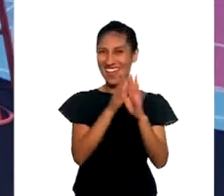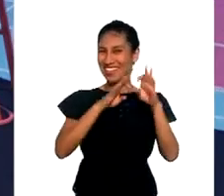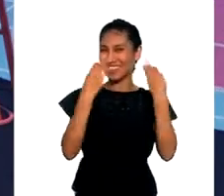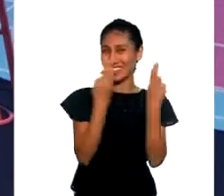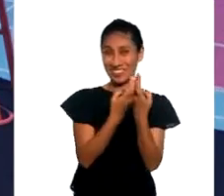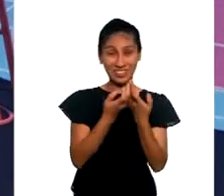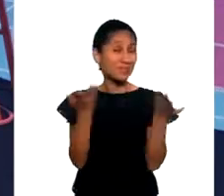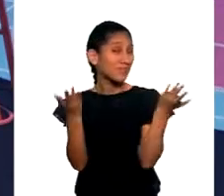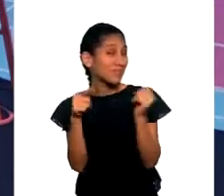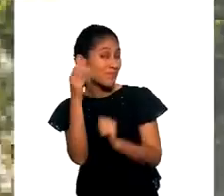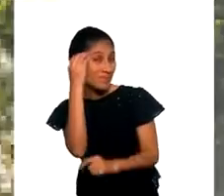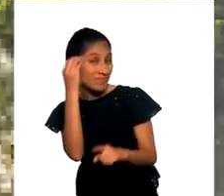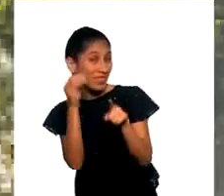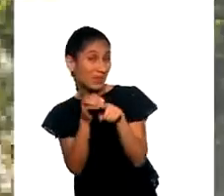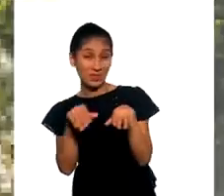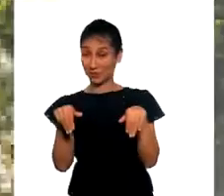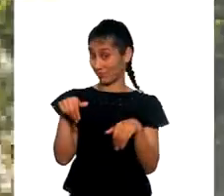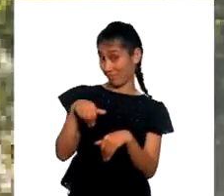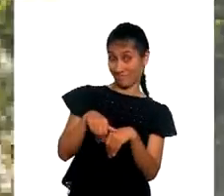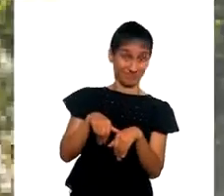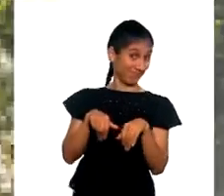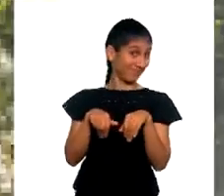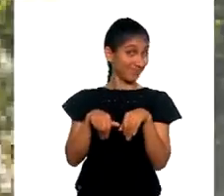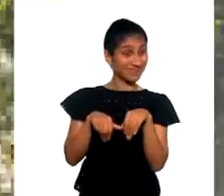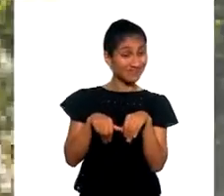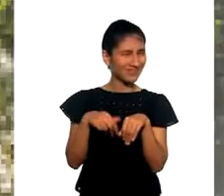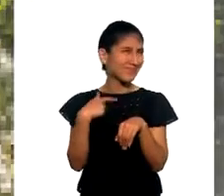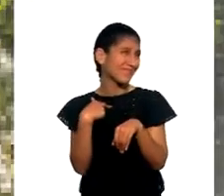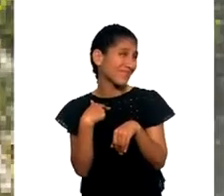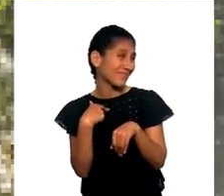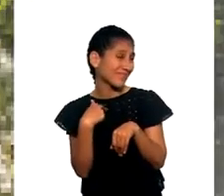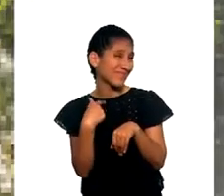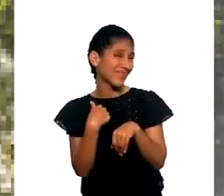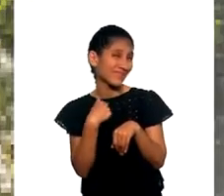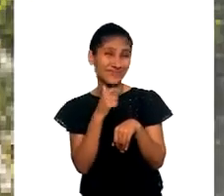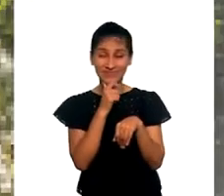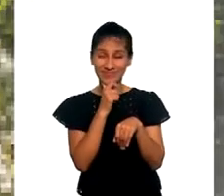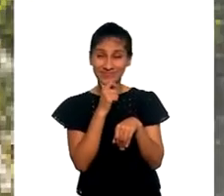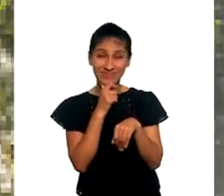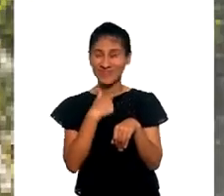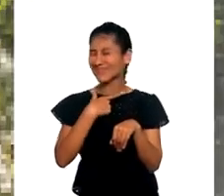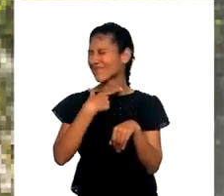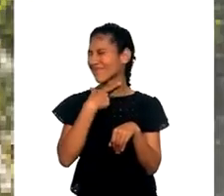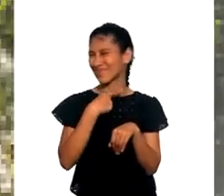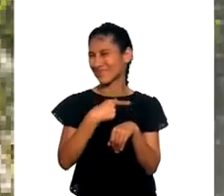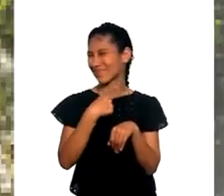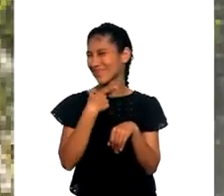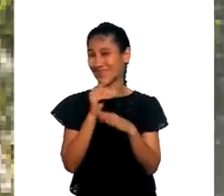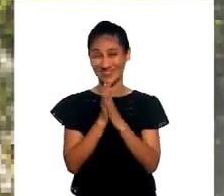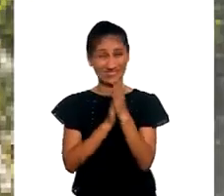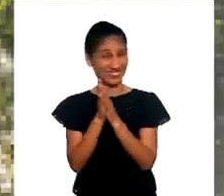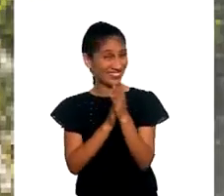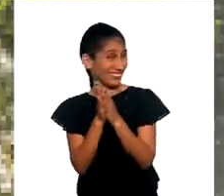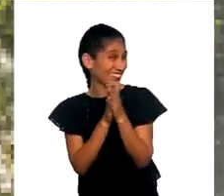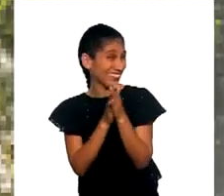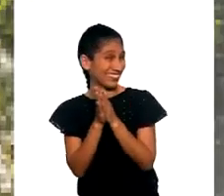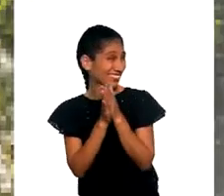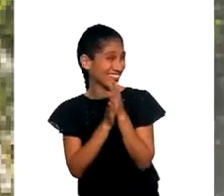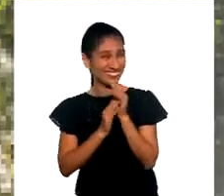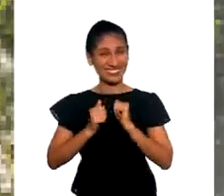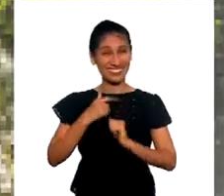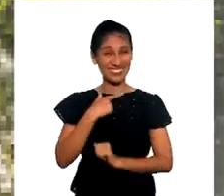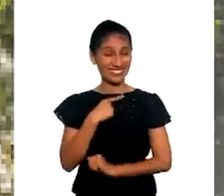qué opinas a mí me encanta mi querida touch y